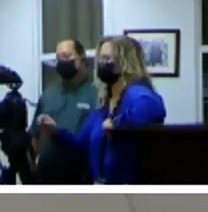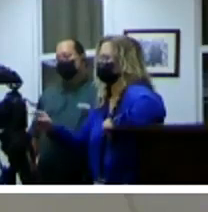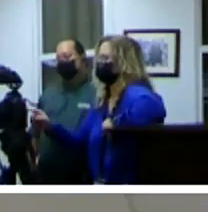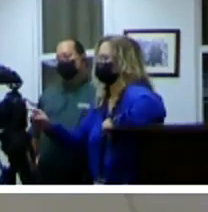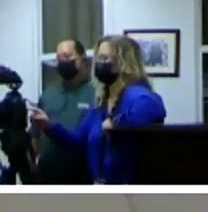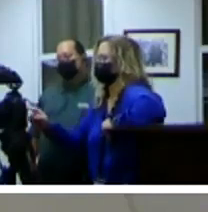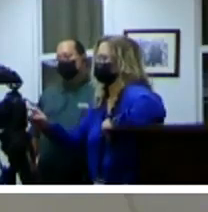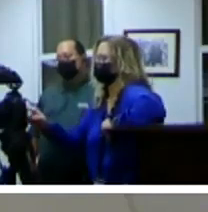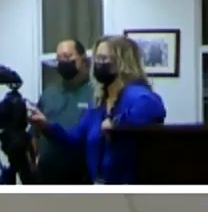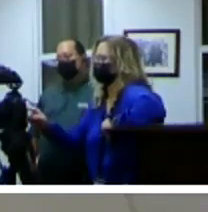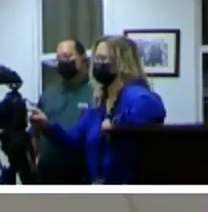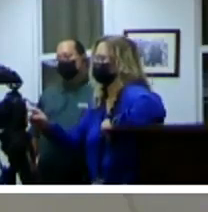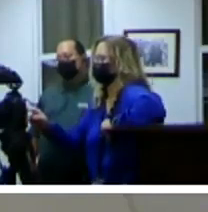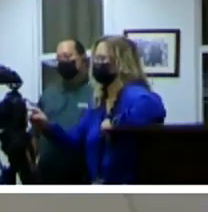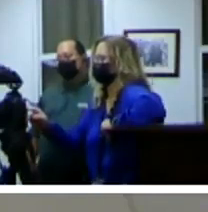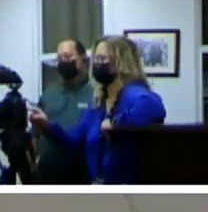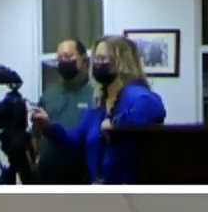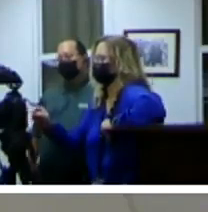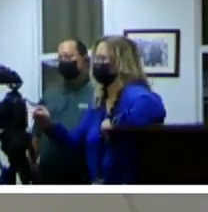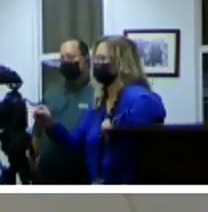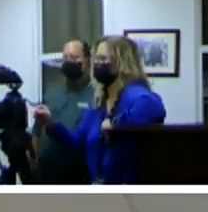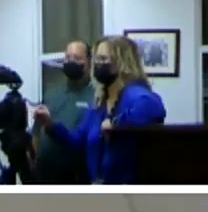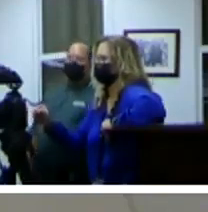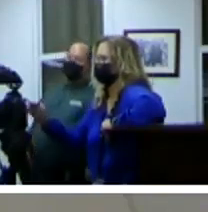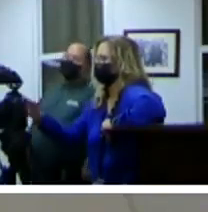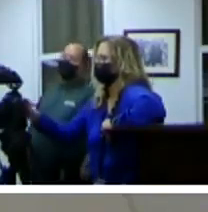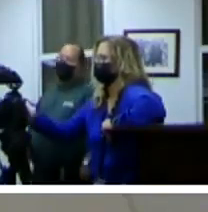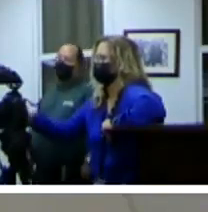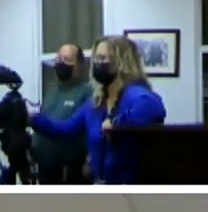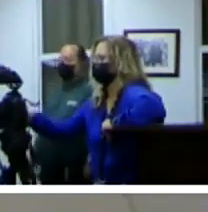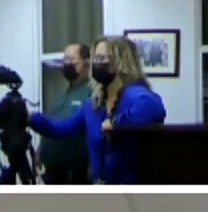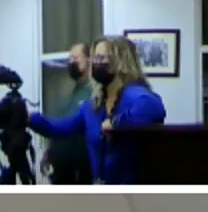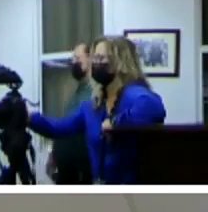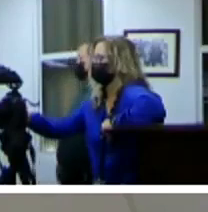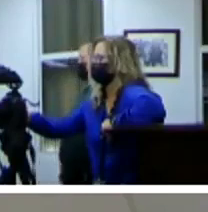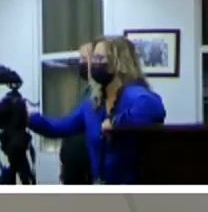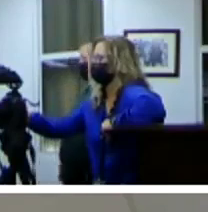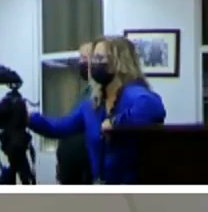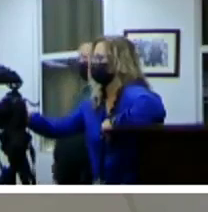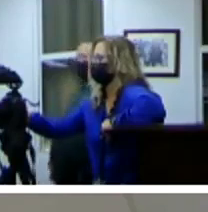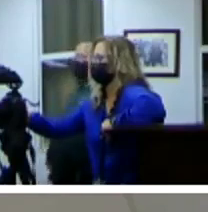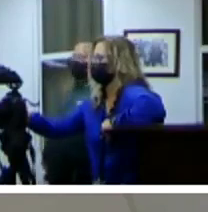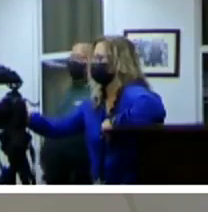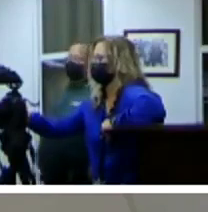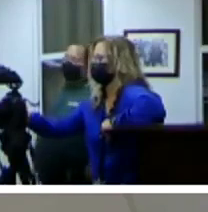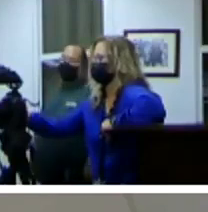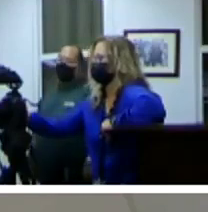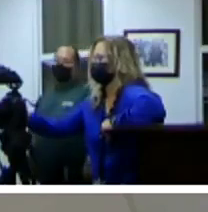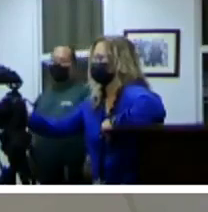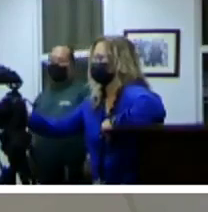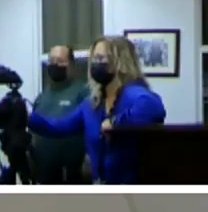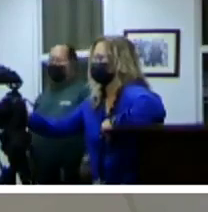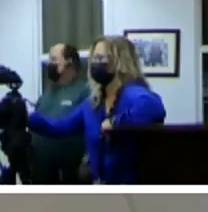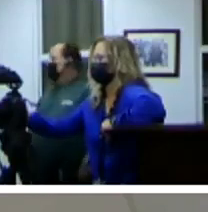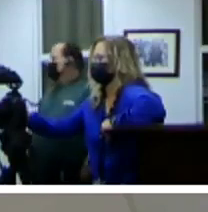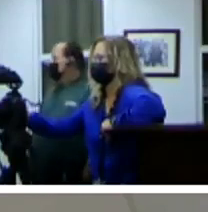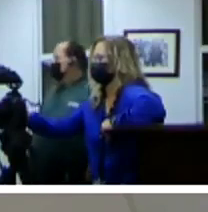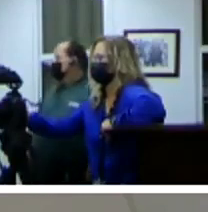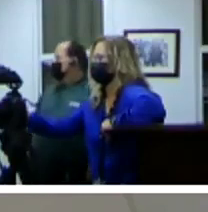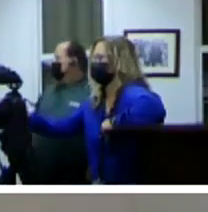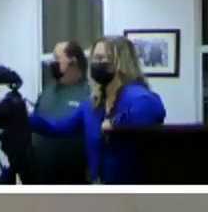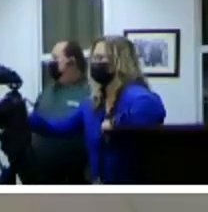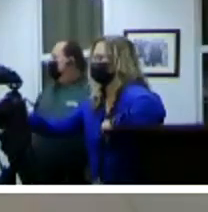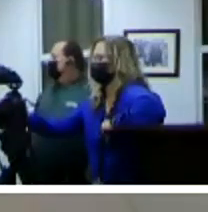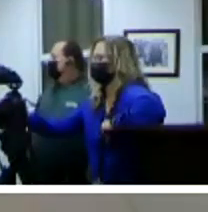se puede. Instantáneamente ahora mismo no. No. Eso no. Me lo tiene que explicar. Instantáneamente no. O elimino carga